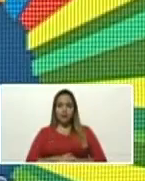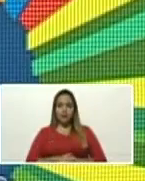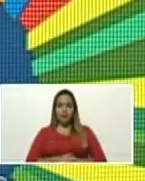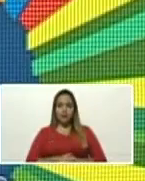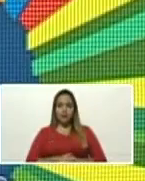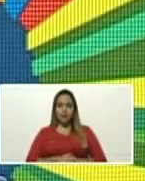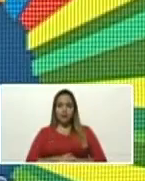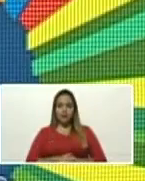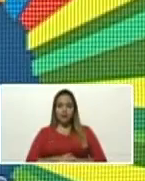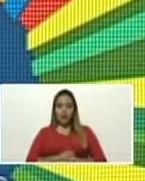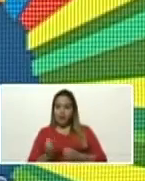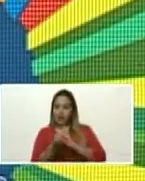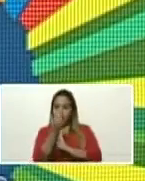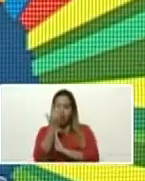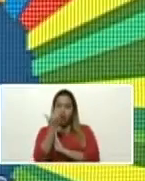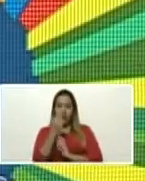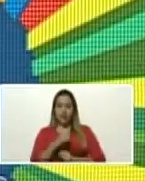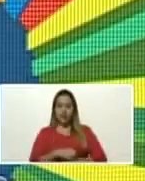al Palacio de Miraflores,